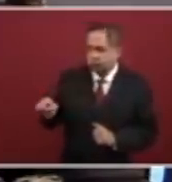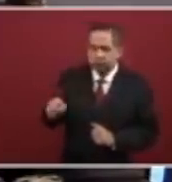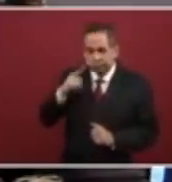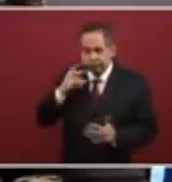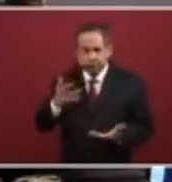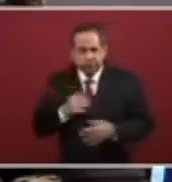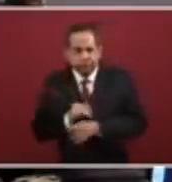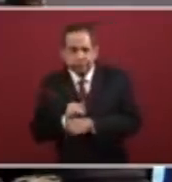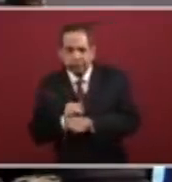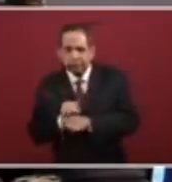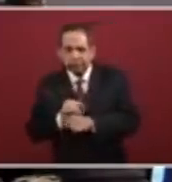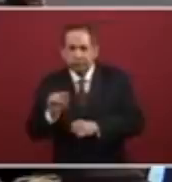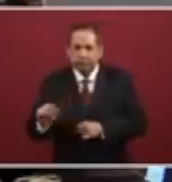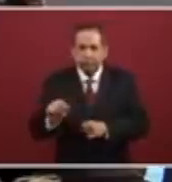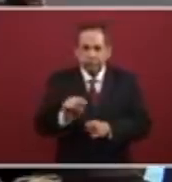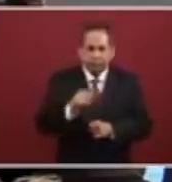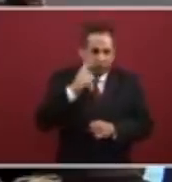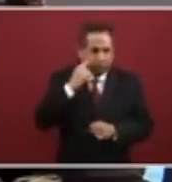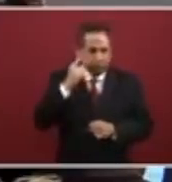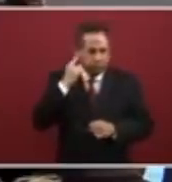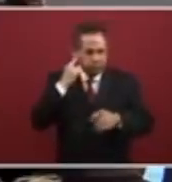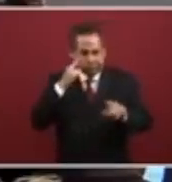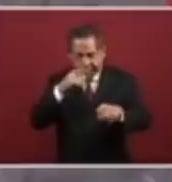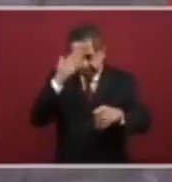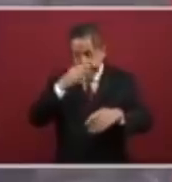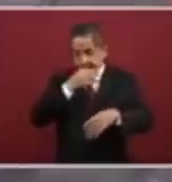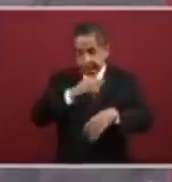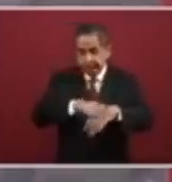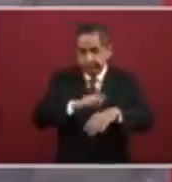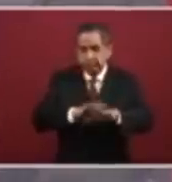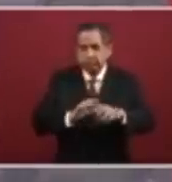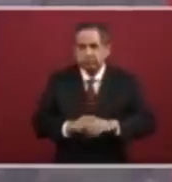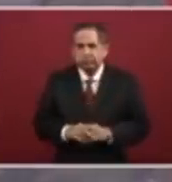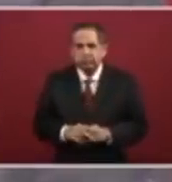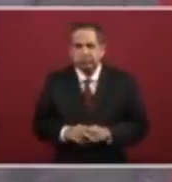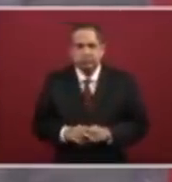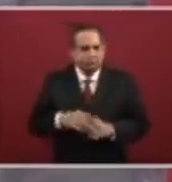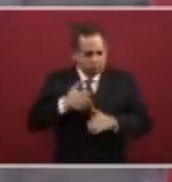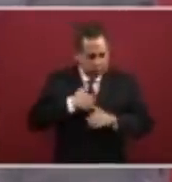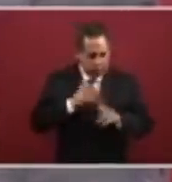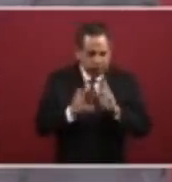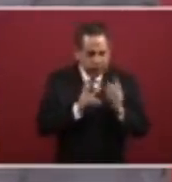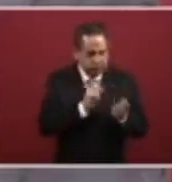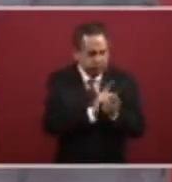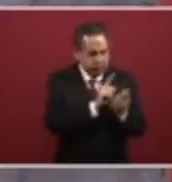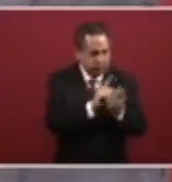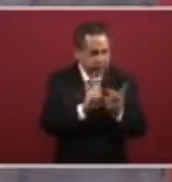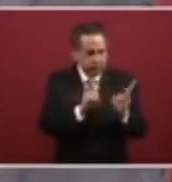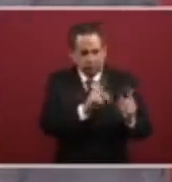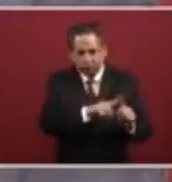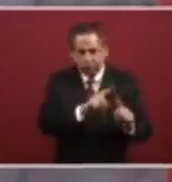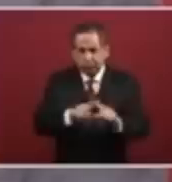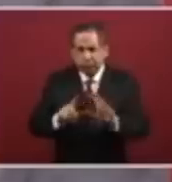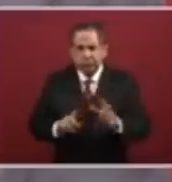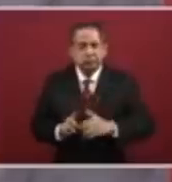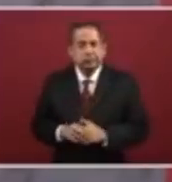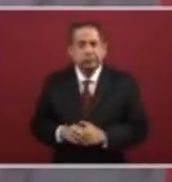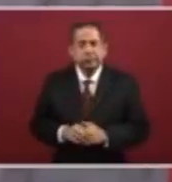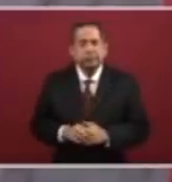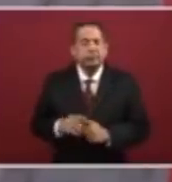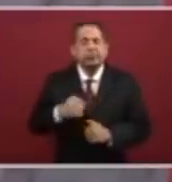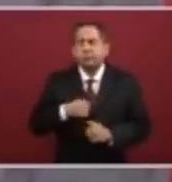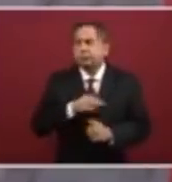investigación. Ya me están escuchando ahora. Además, he hablado con ellos. Es que